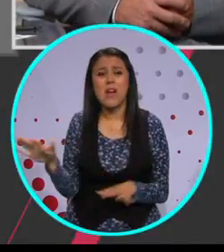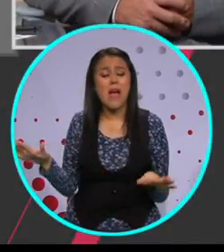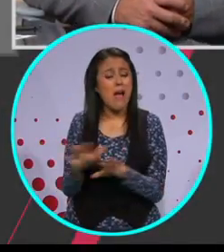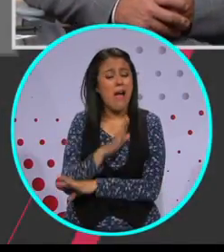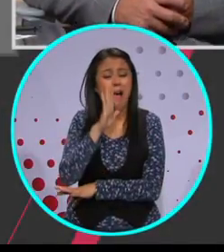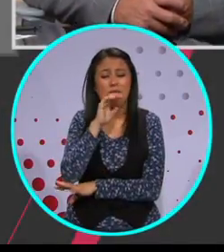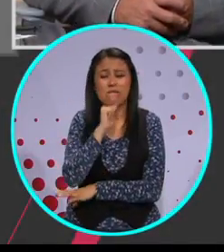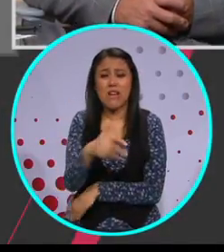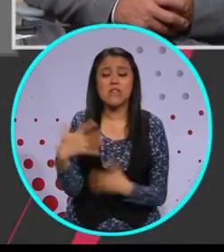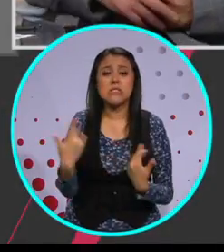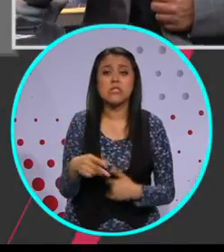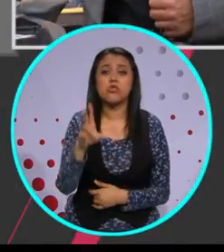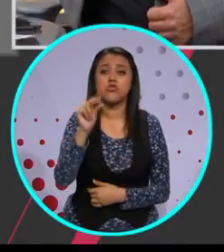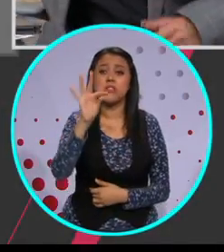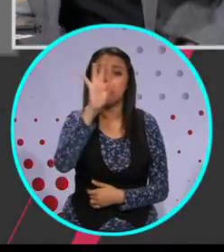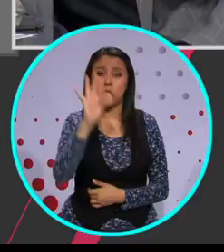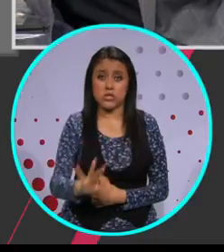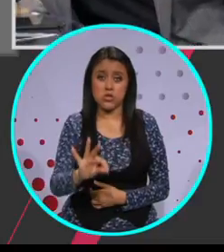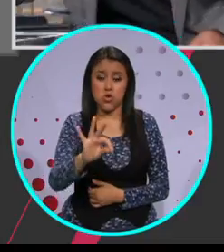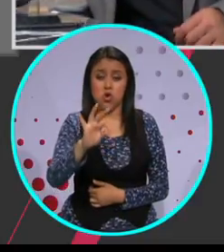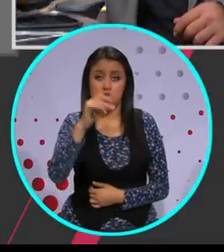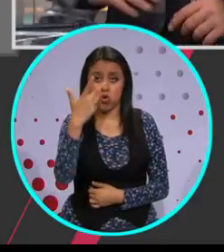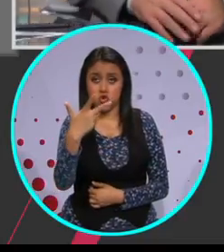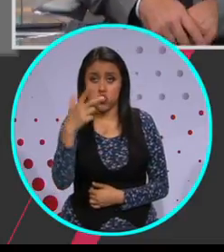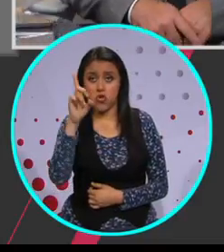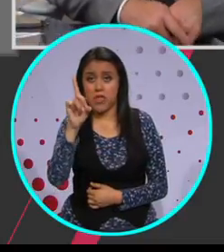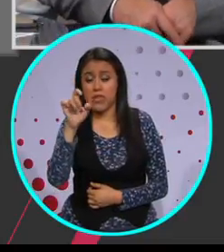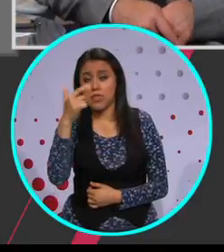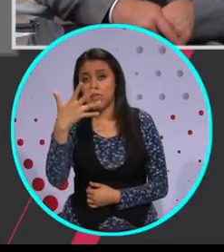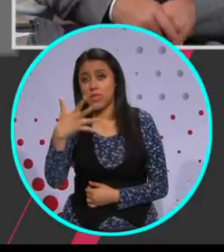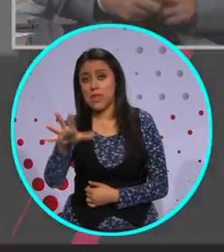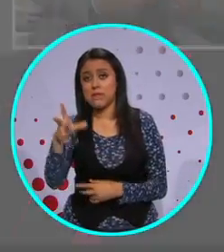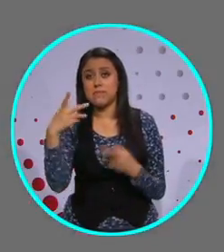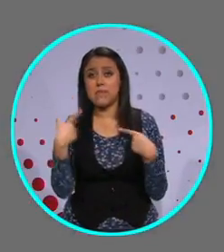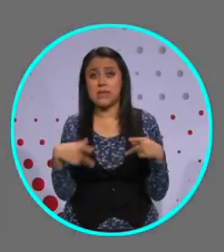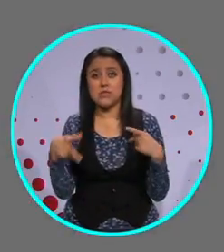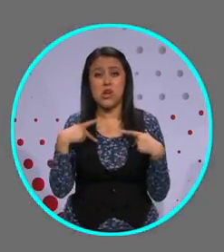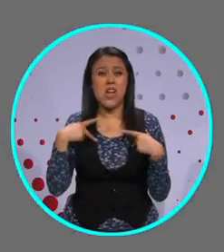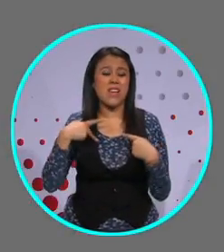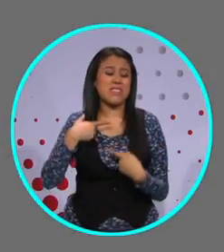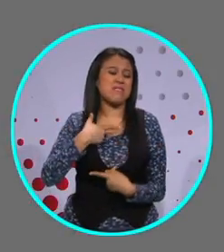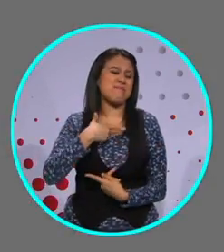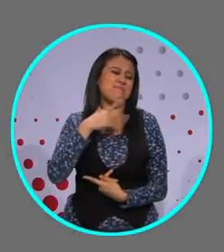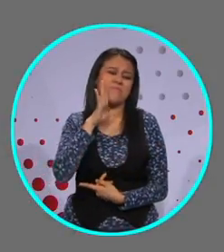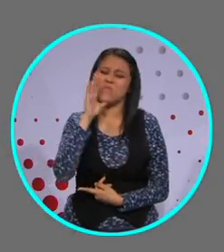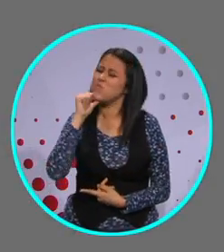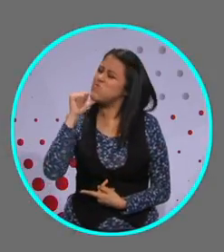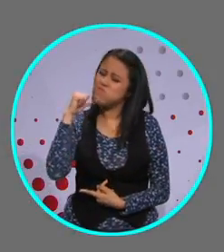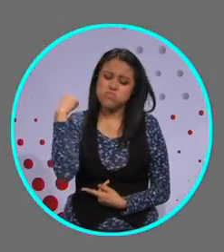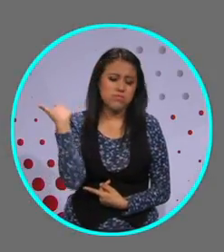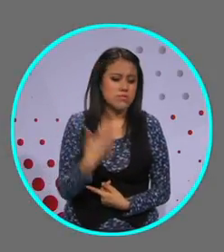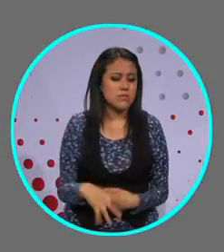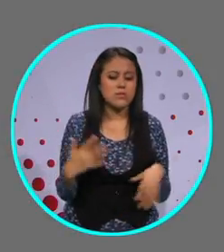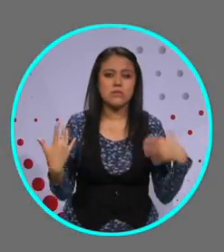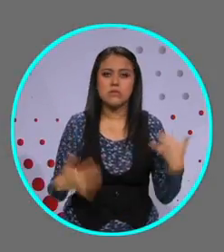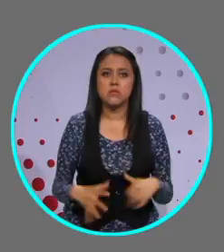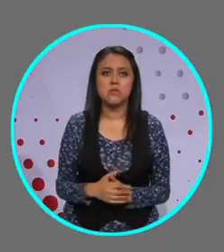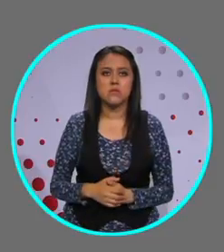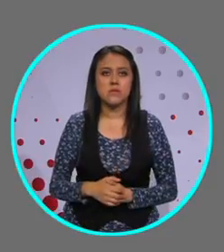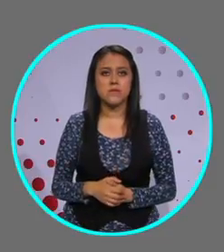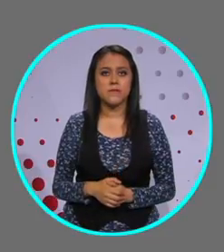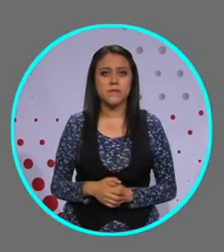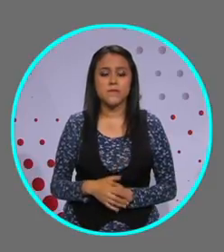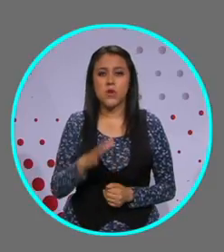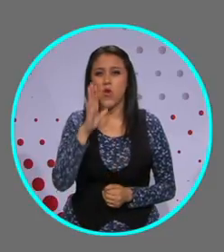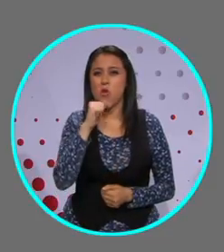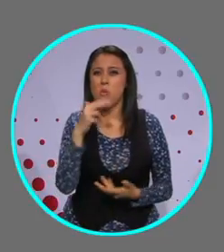cosas 80 por ciento 8 de cada 10 mexicanos porque hoy se sienten dispensas impotencia por no poder hacerlo es pues un exceso